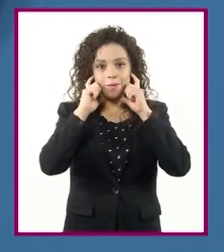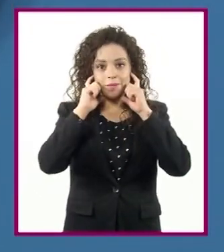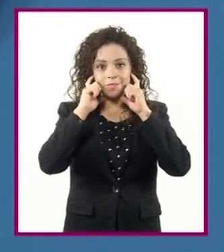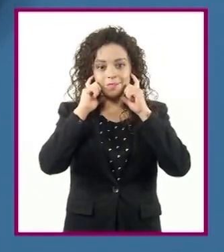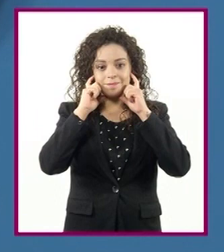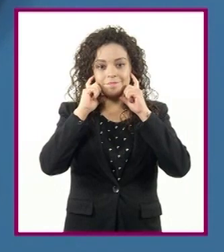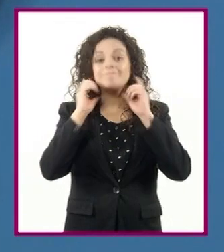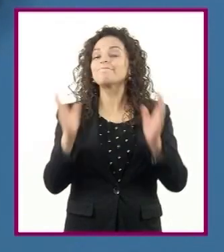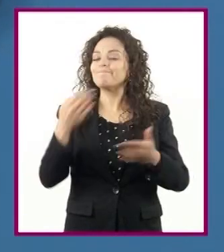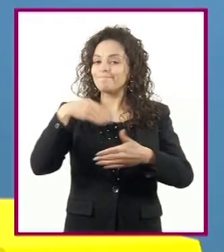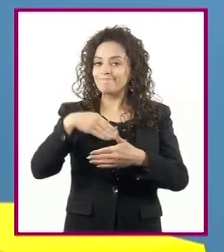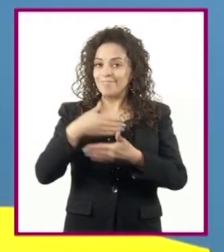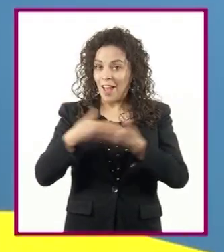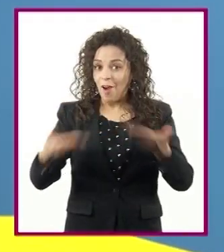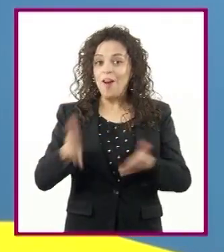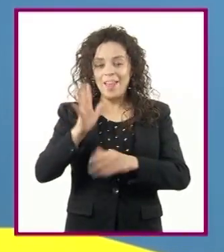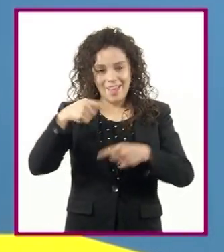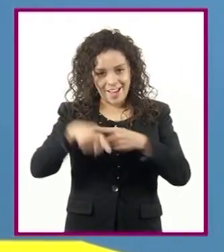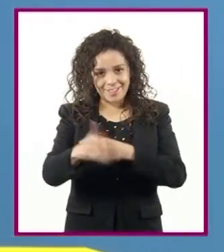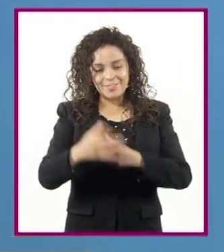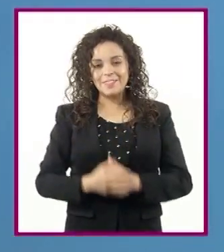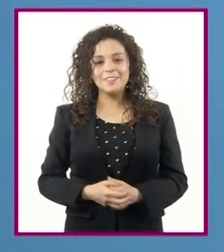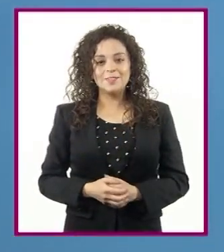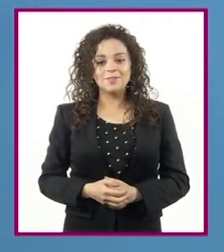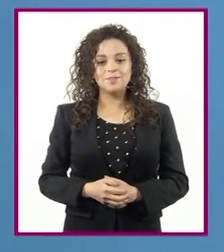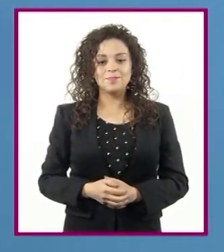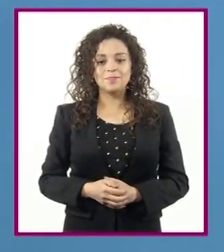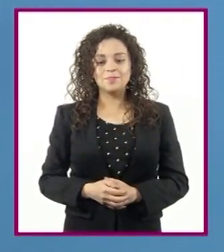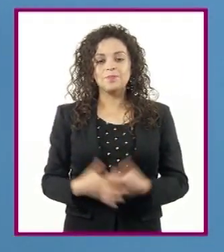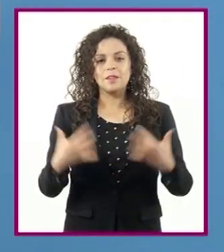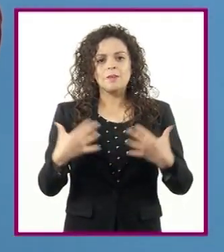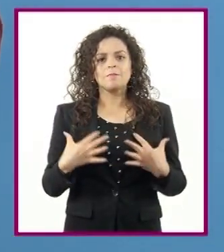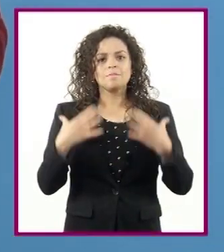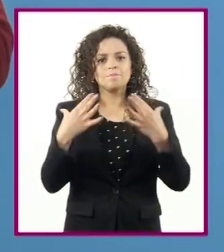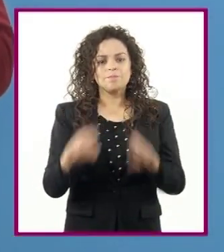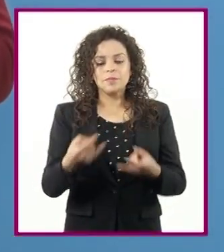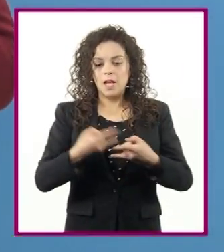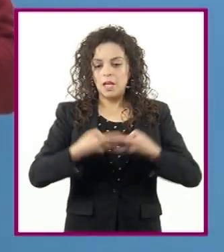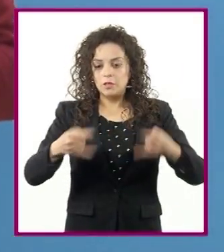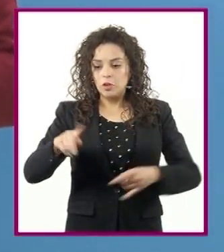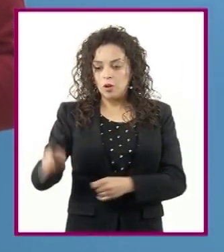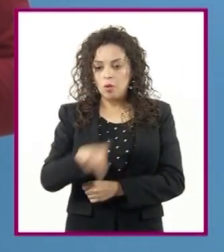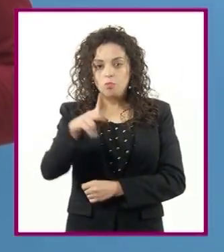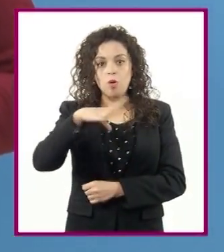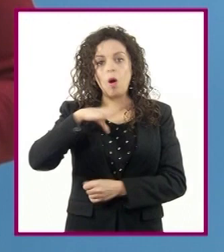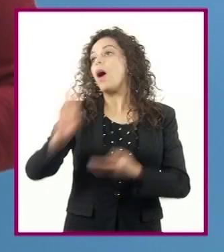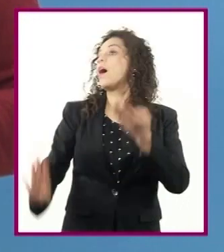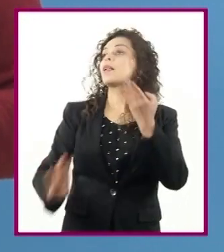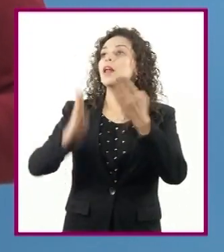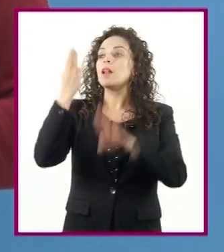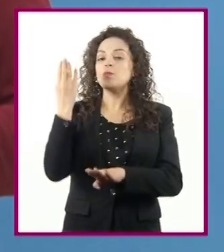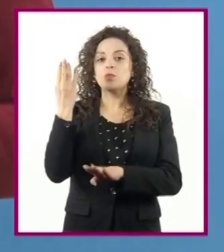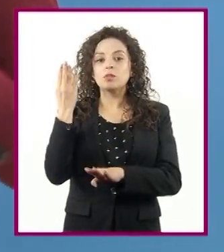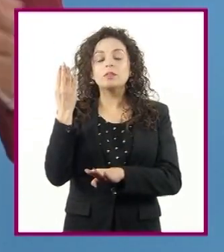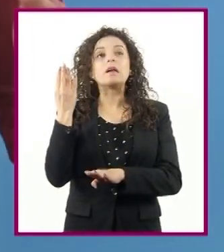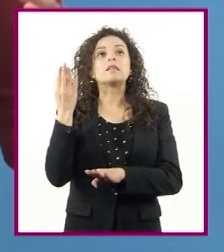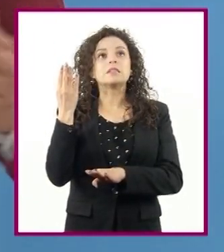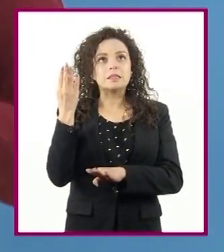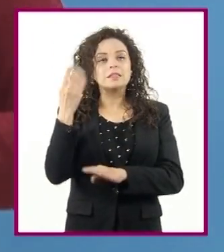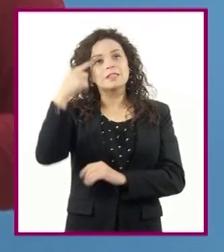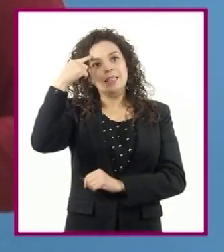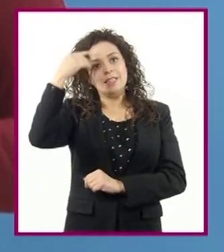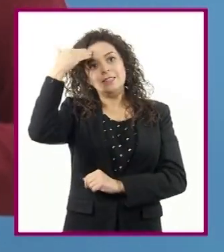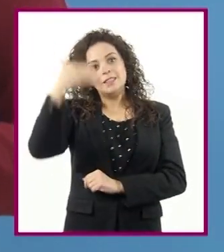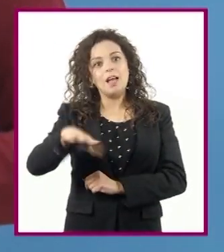sí, comencemos. El origen y la historia de los pueblos que habitan en el mundo da lugar a que exista una